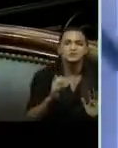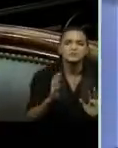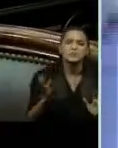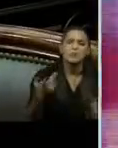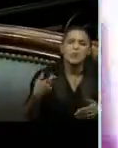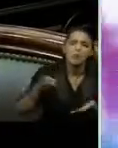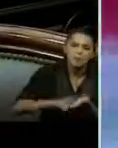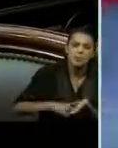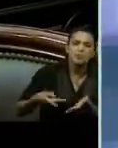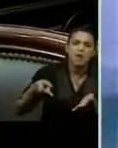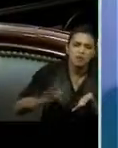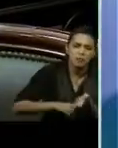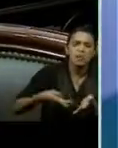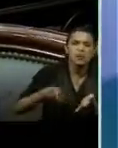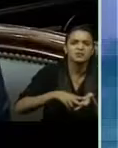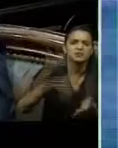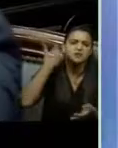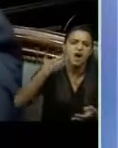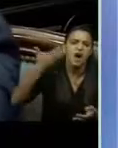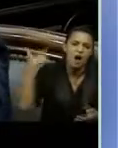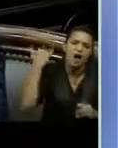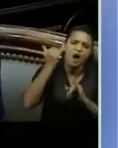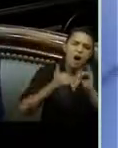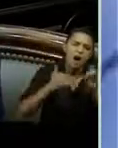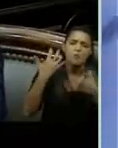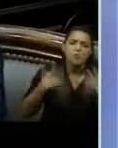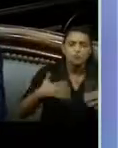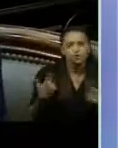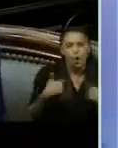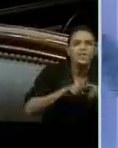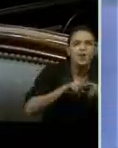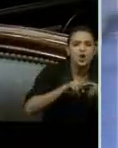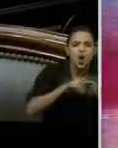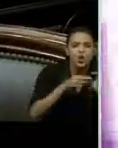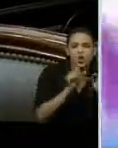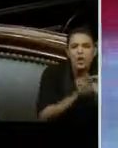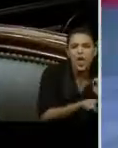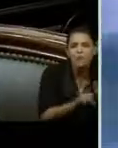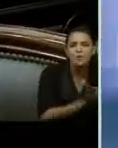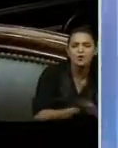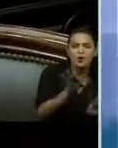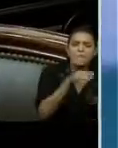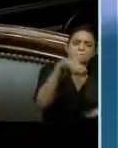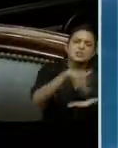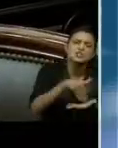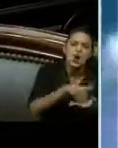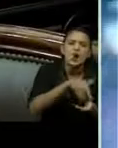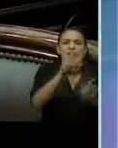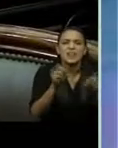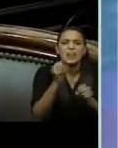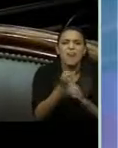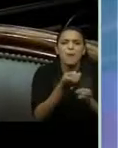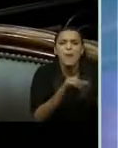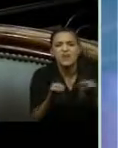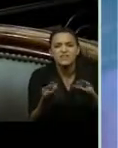viñateros en la provincia puedan jubilar. Claro, Claro. sí. Bueno, Máximo Kirchner habló de chantaje en los medios de comunicación, intento de chantaje por parte de Juntos por el